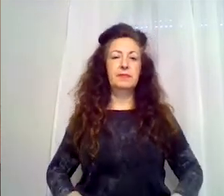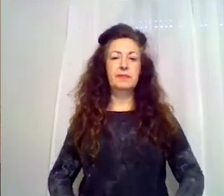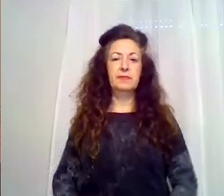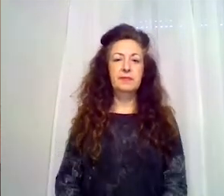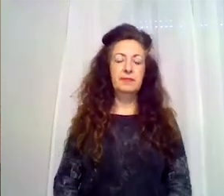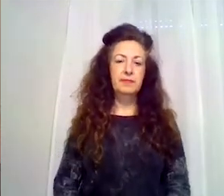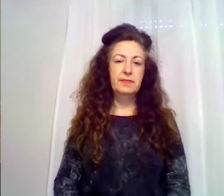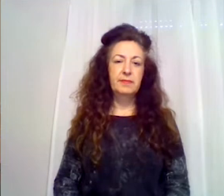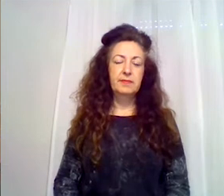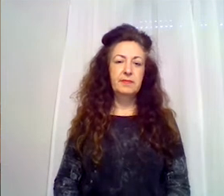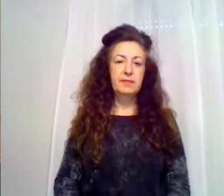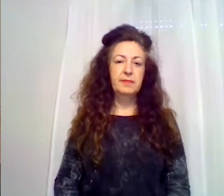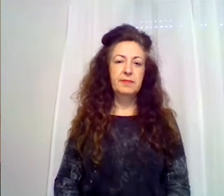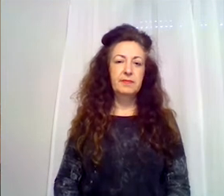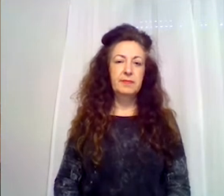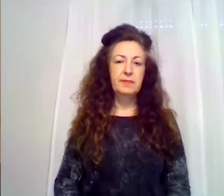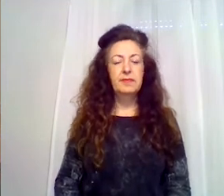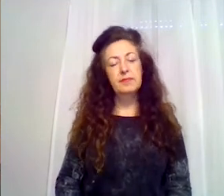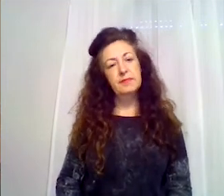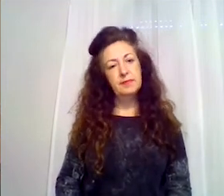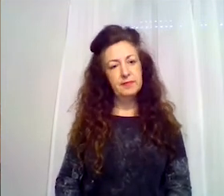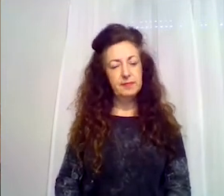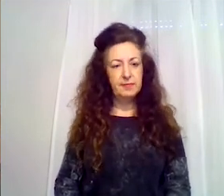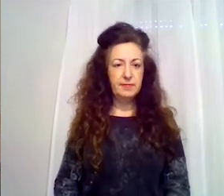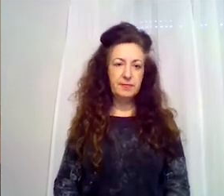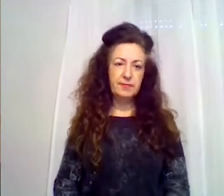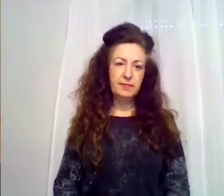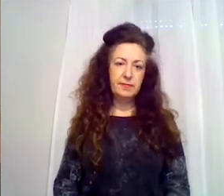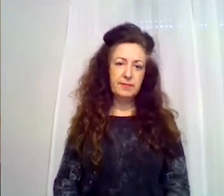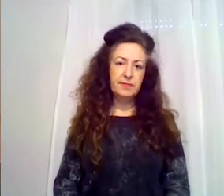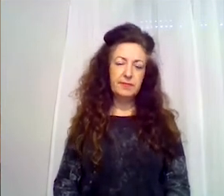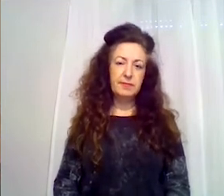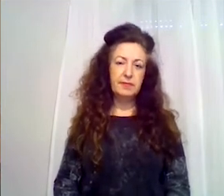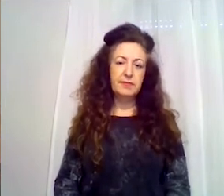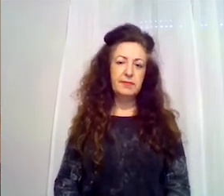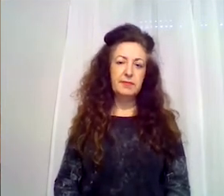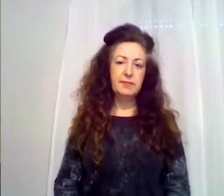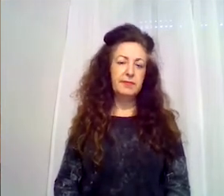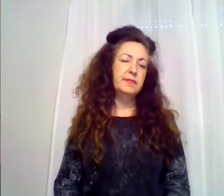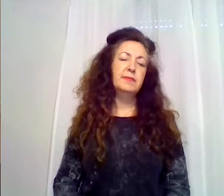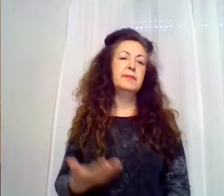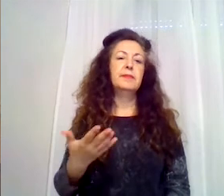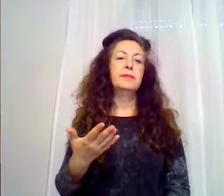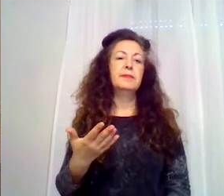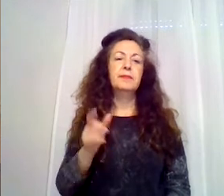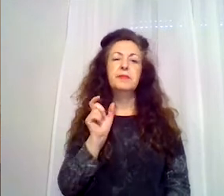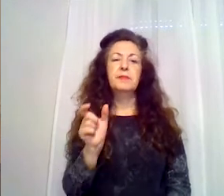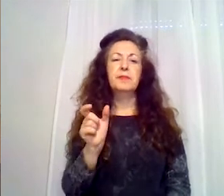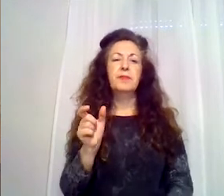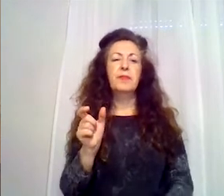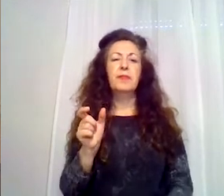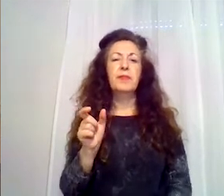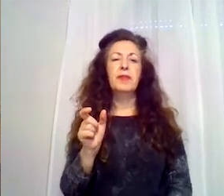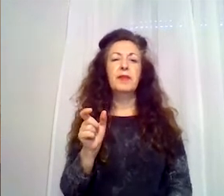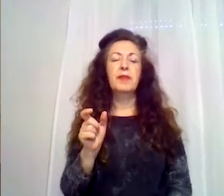Inglaterra. Alemania es la última, que llega a toda esta historia. Entonces, bueno, en fin, nos encontramos a